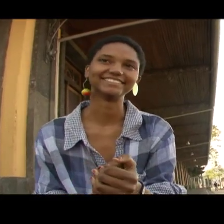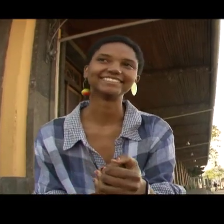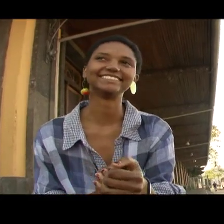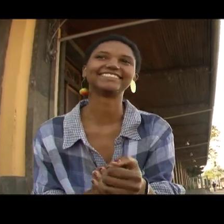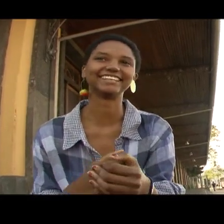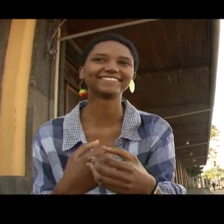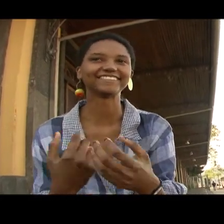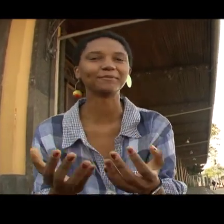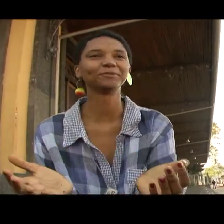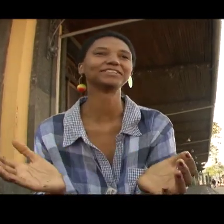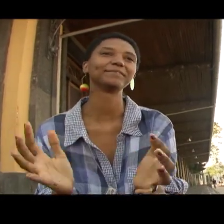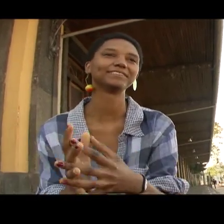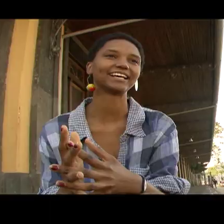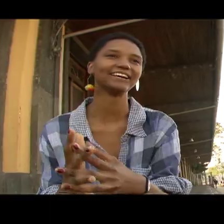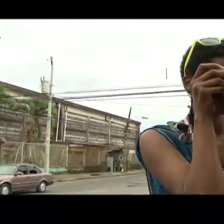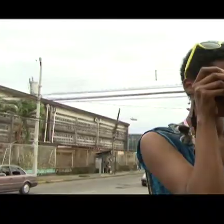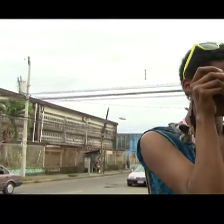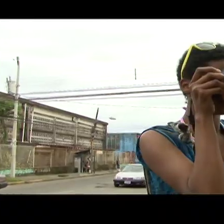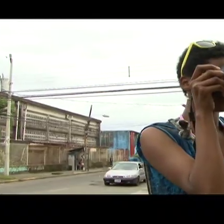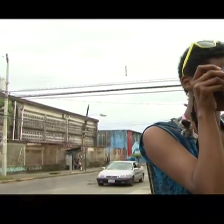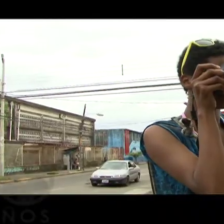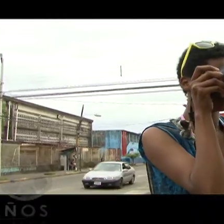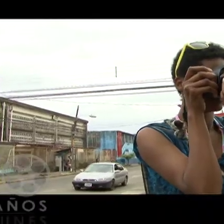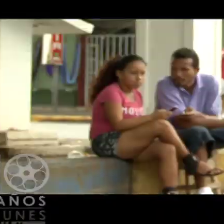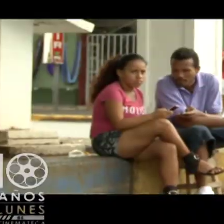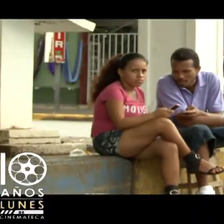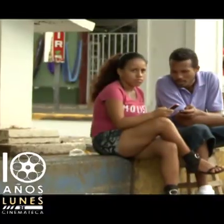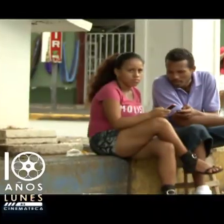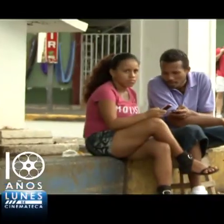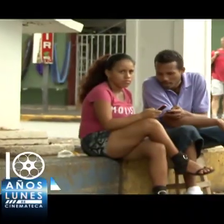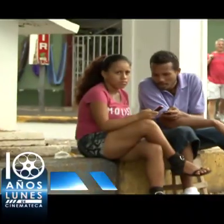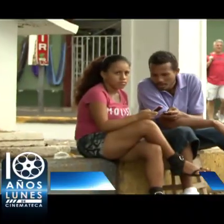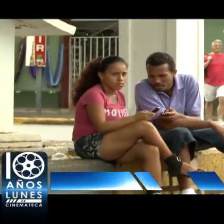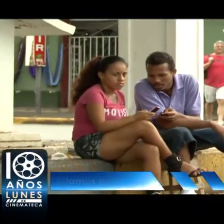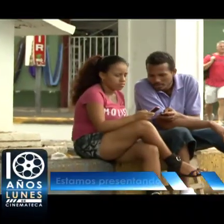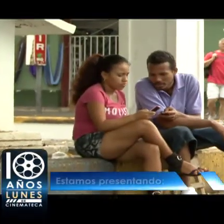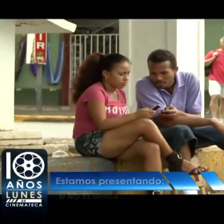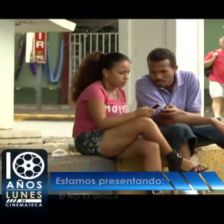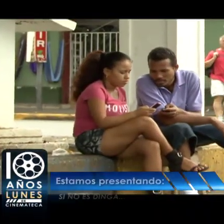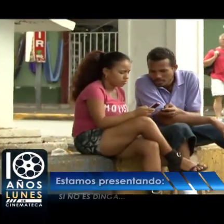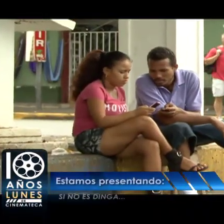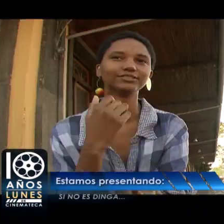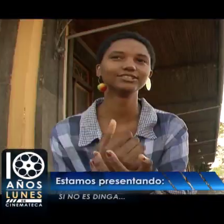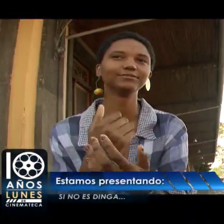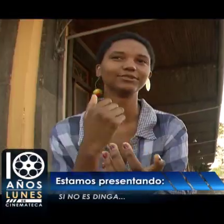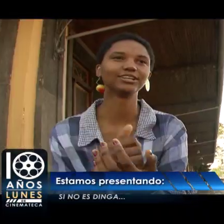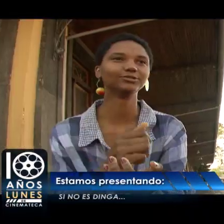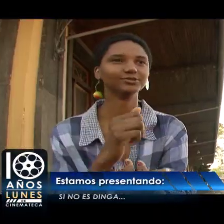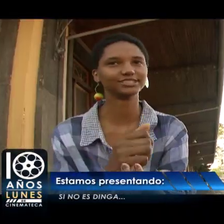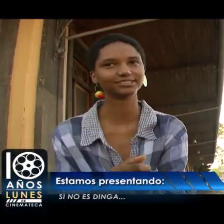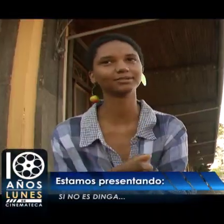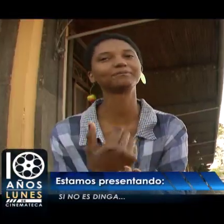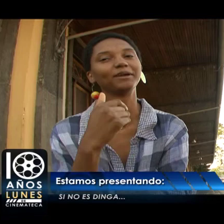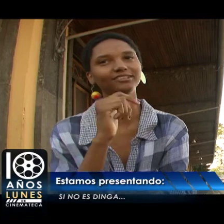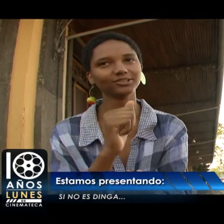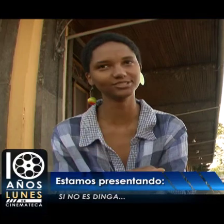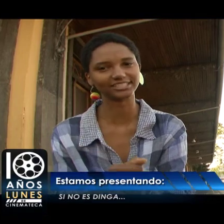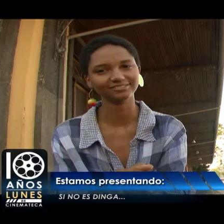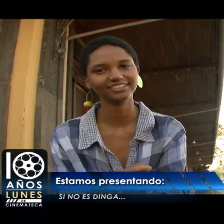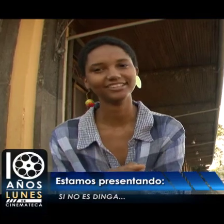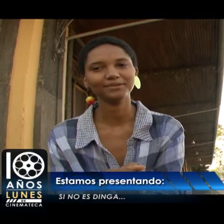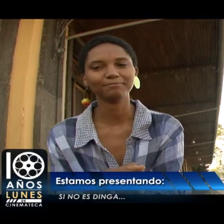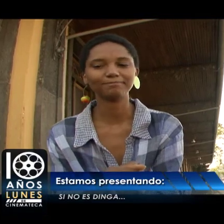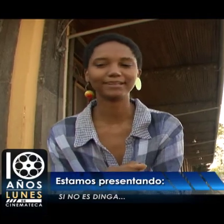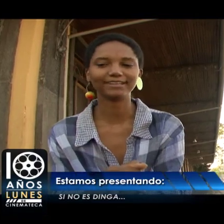pudding. Entonces pasé a punta de pescado toda la semana. Porque me parecía que estaba comiendo arroz y frijoles dulces. Pinto